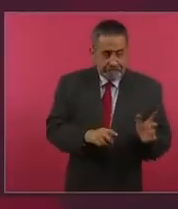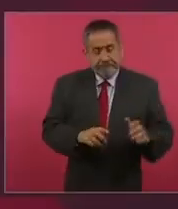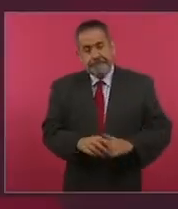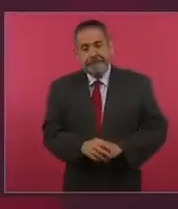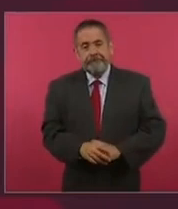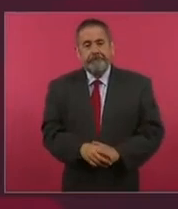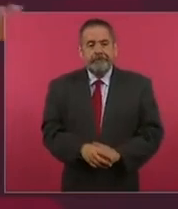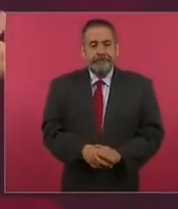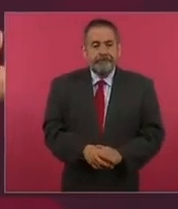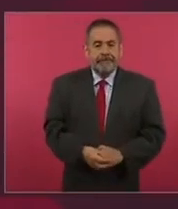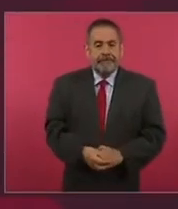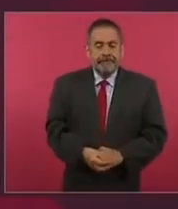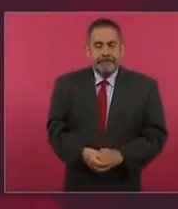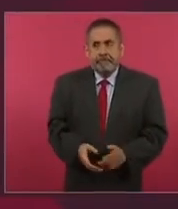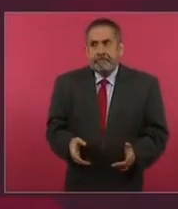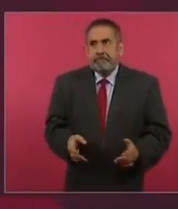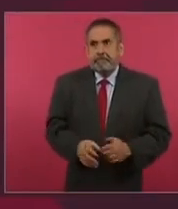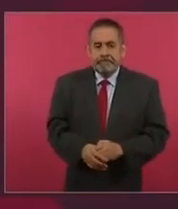Pues